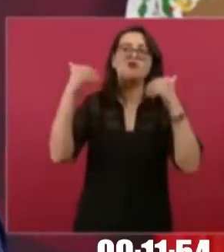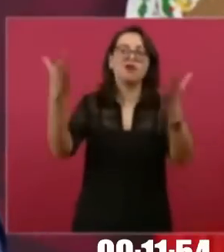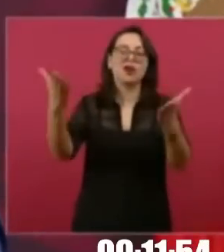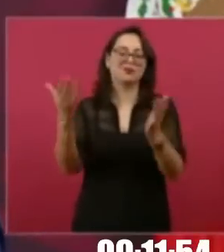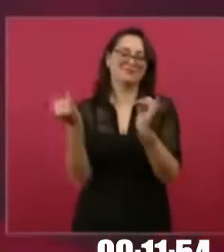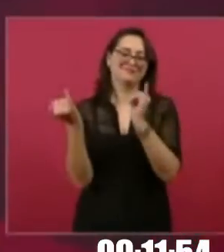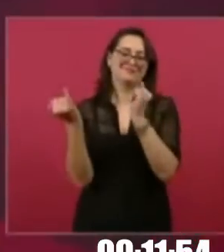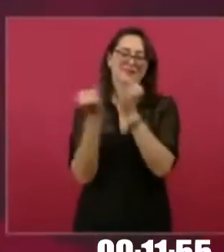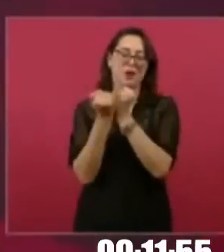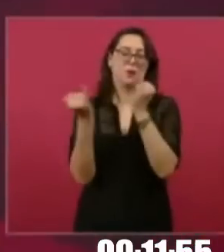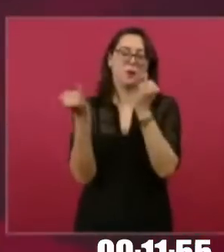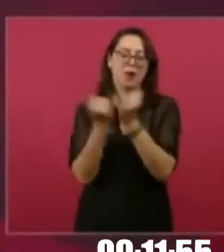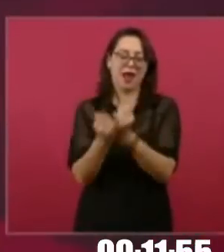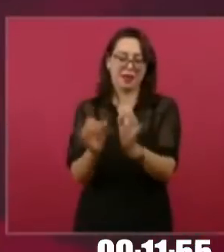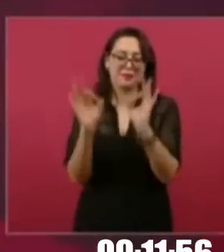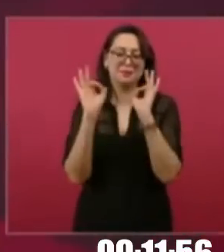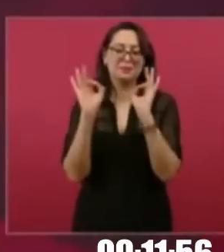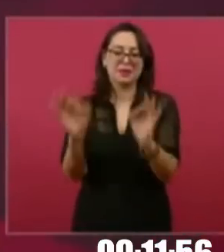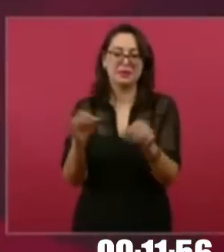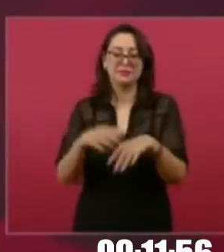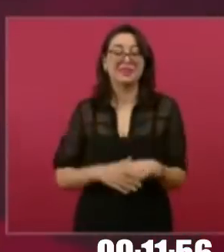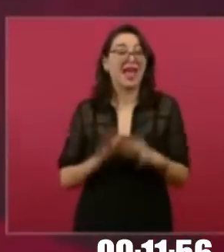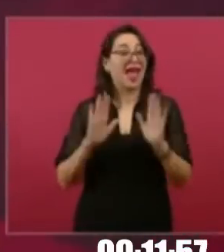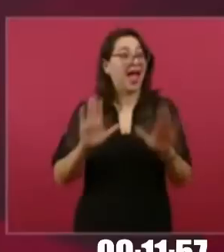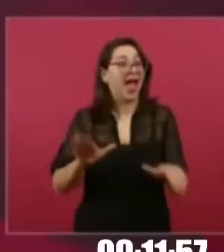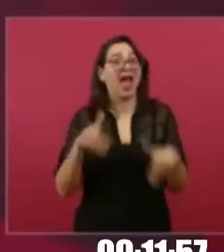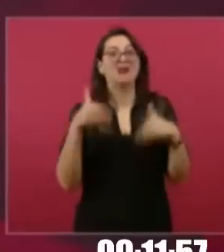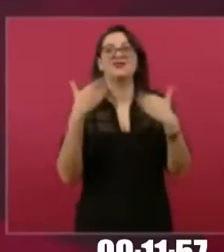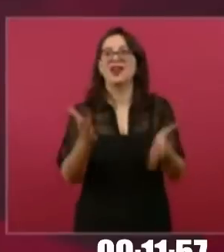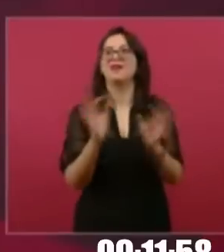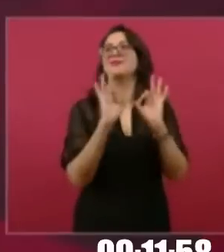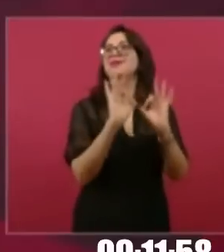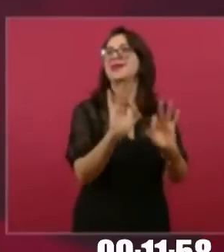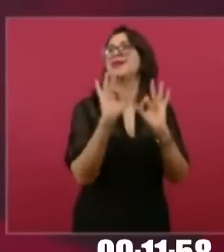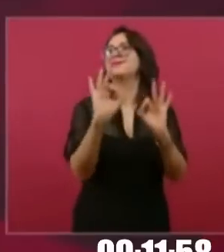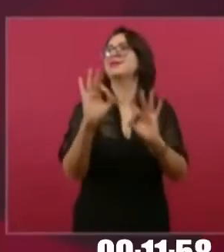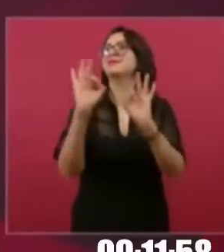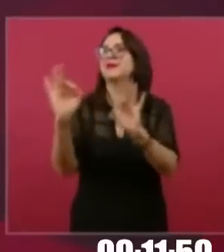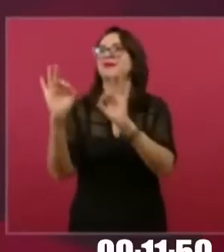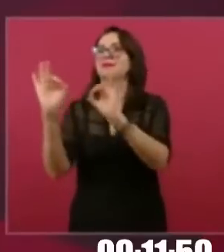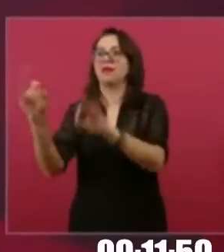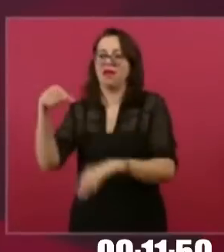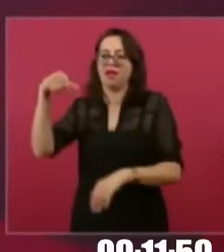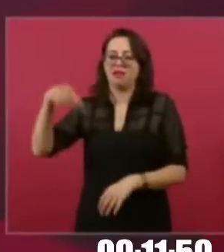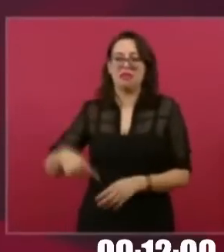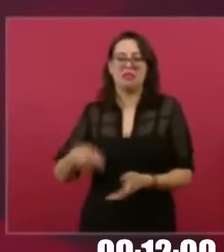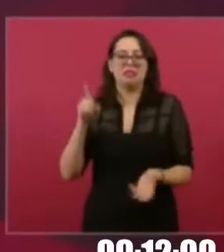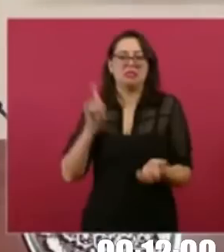que no se puede ser candil de la calle y oscuridad de la casa